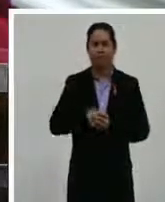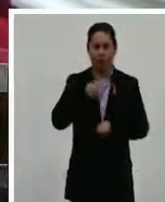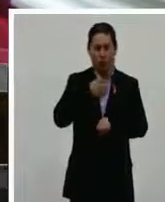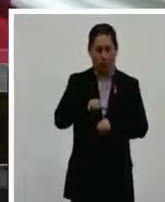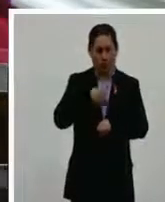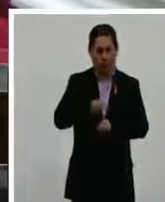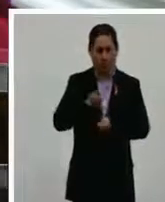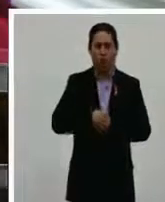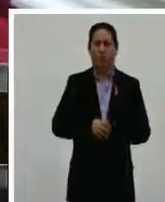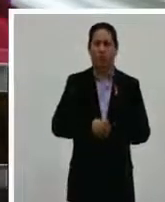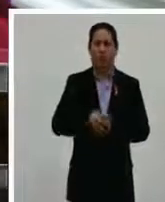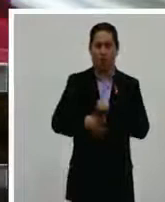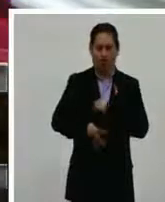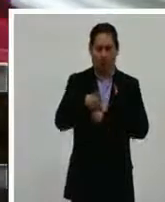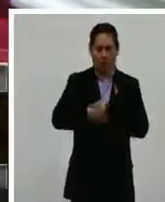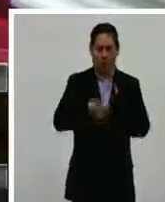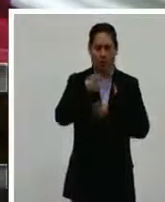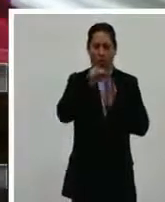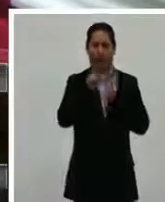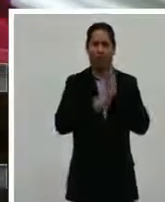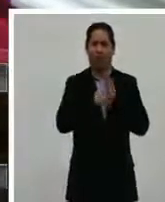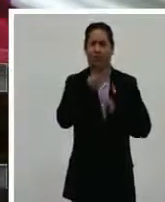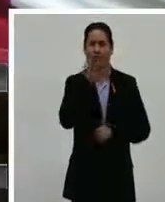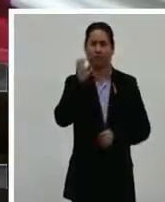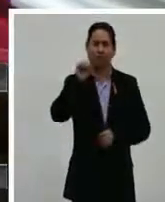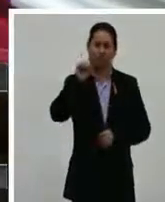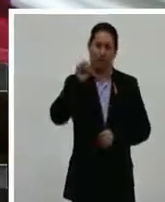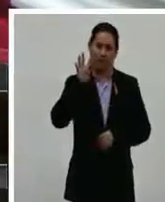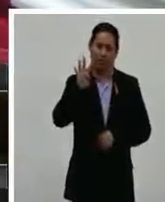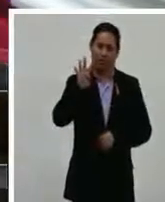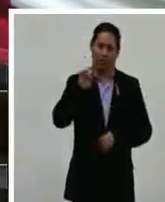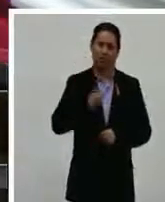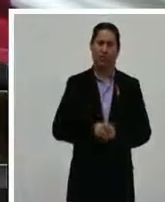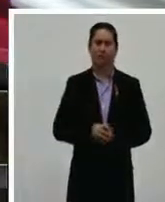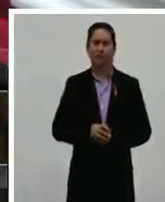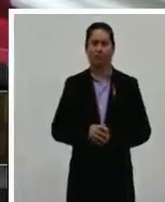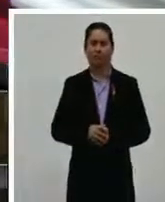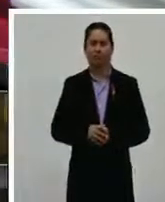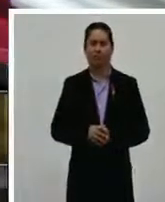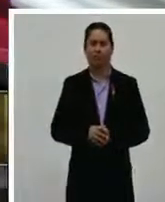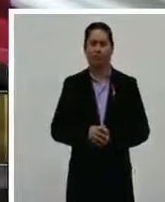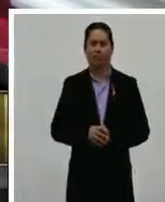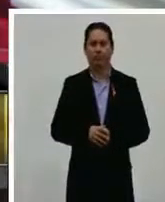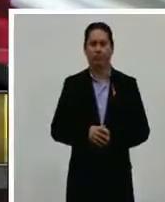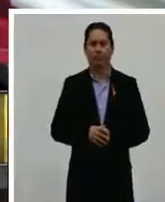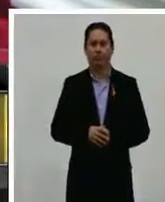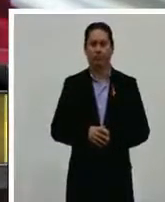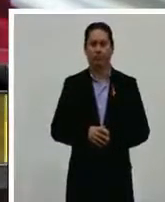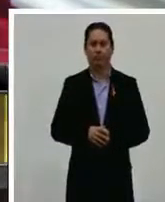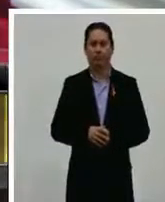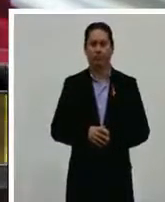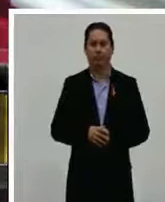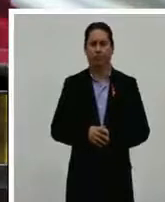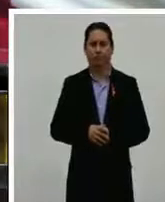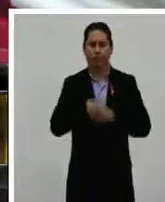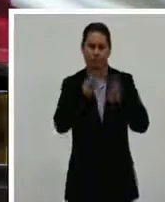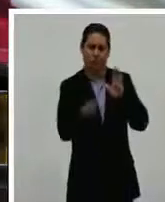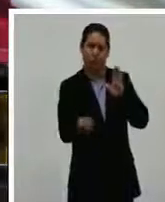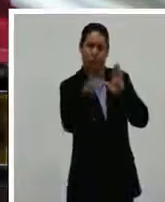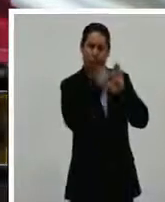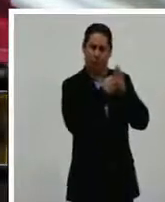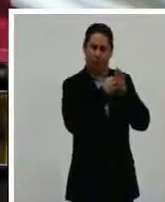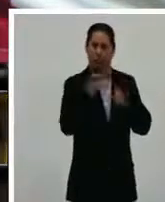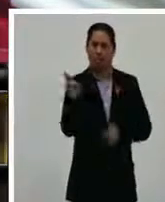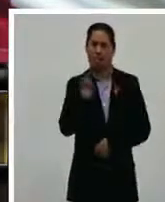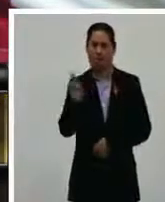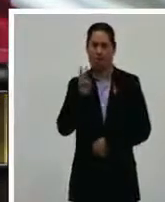décima cuarta del artículo 264 waters de iu se adiciona el